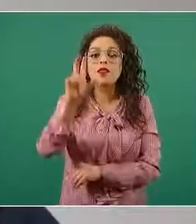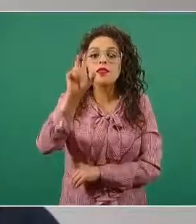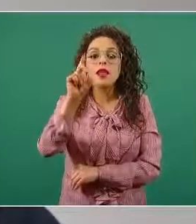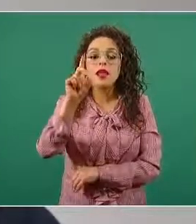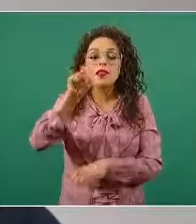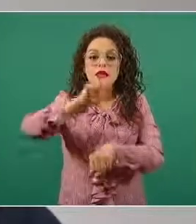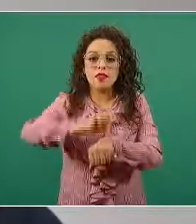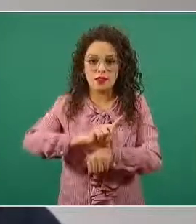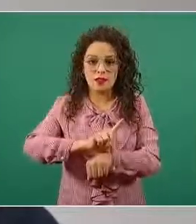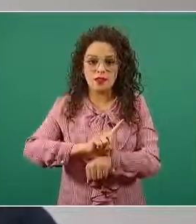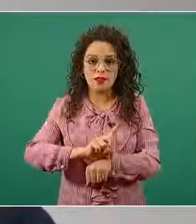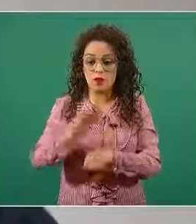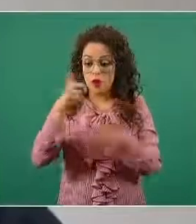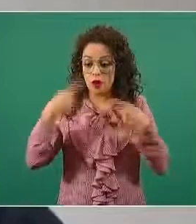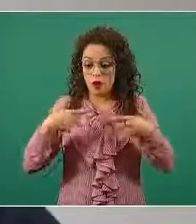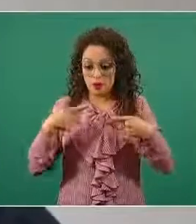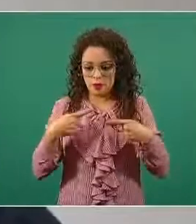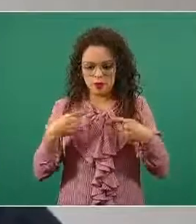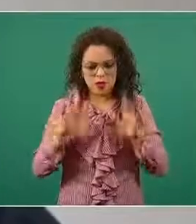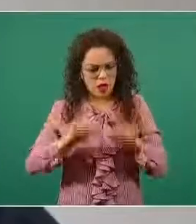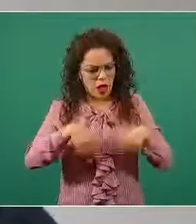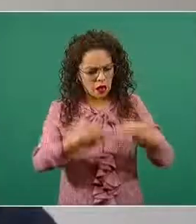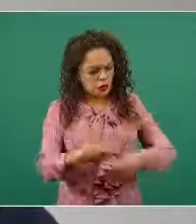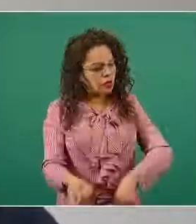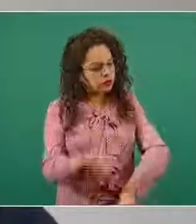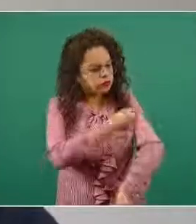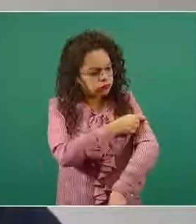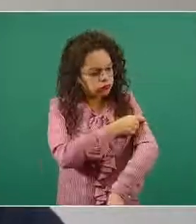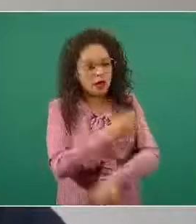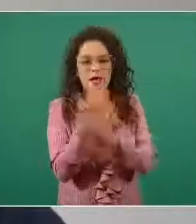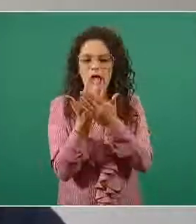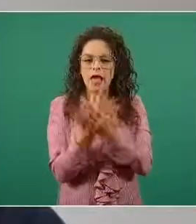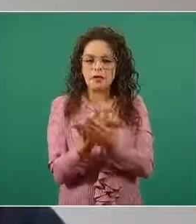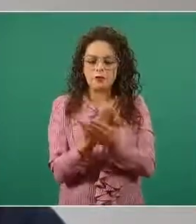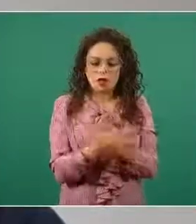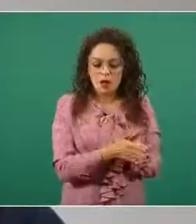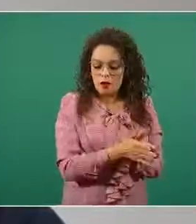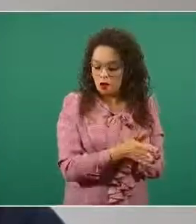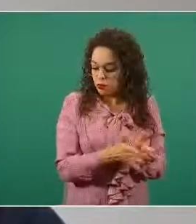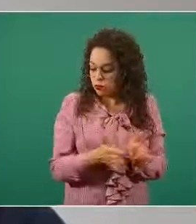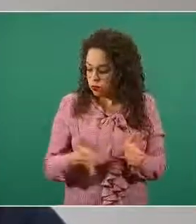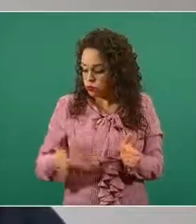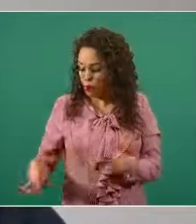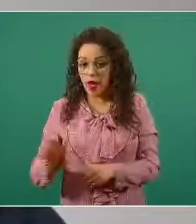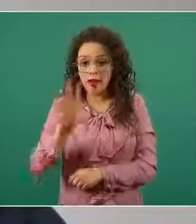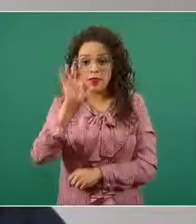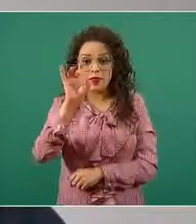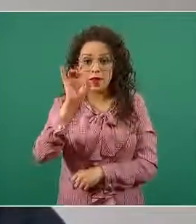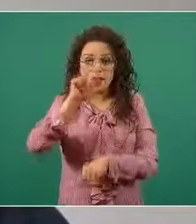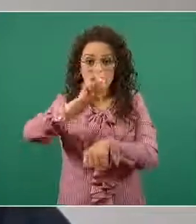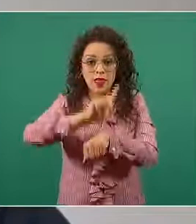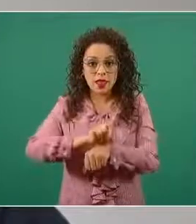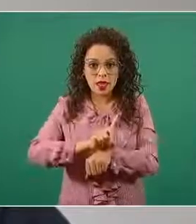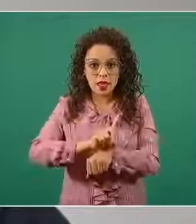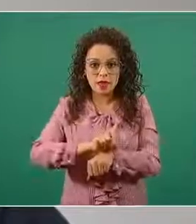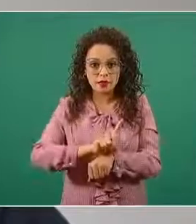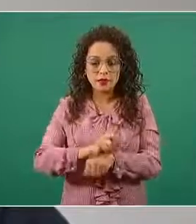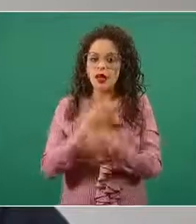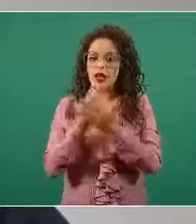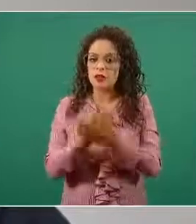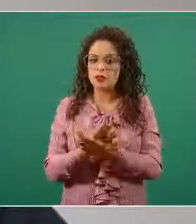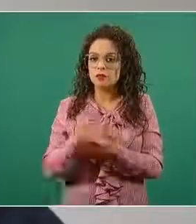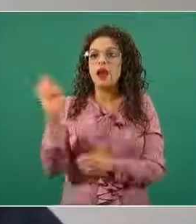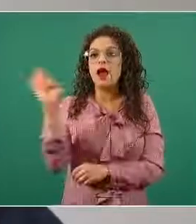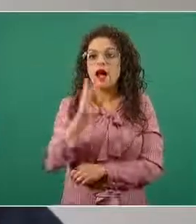la vacuna, se pueden contar hasta 30 días a partir de ese momento para efectos de que pueda